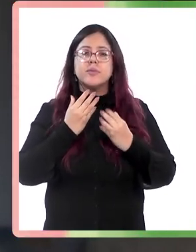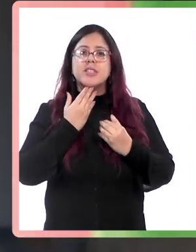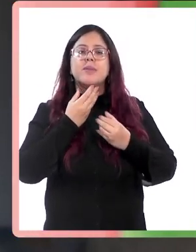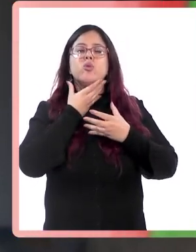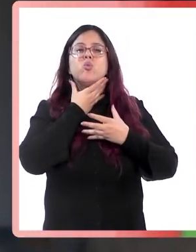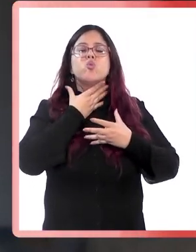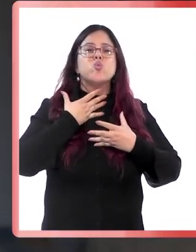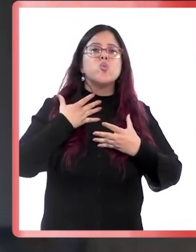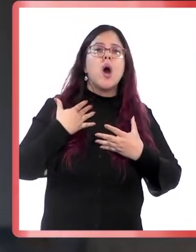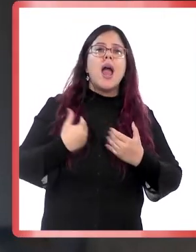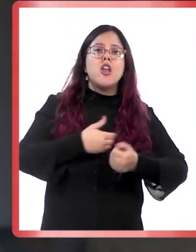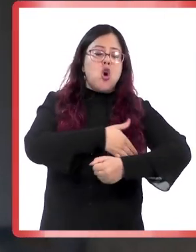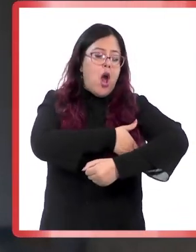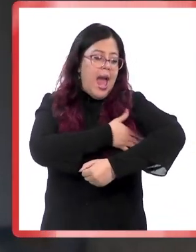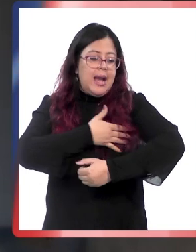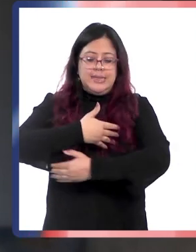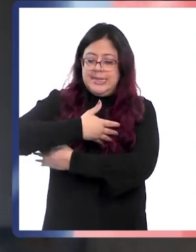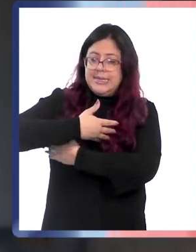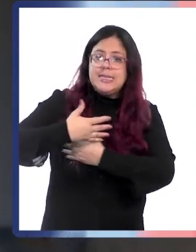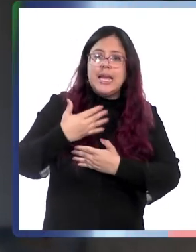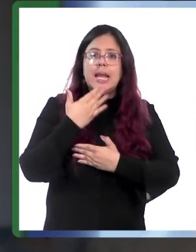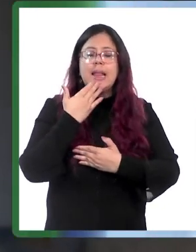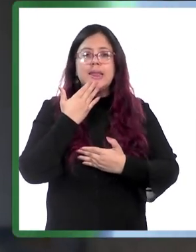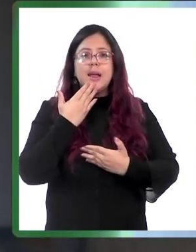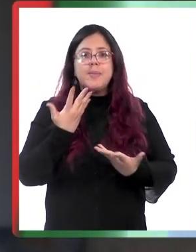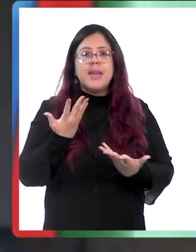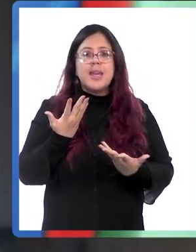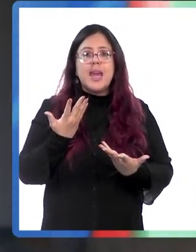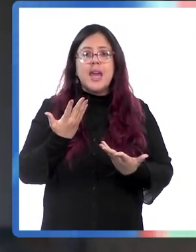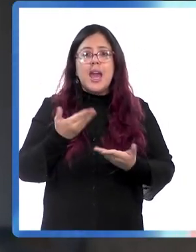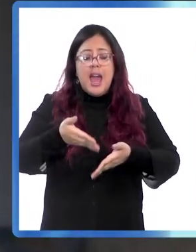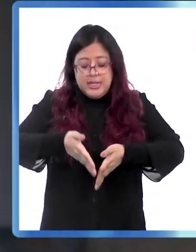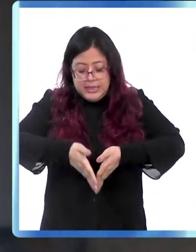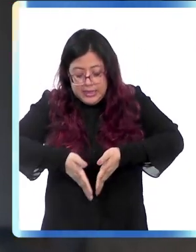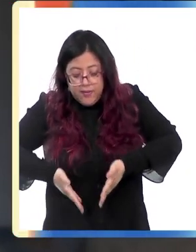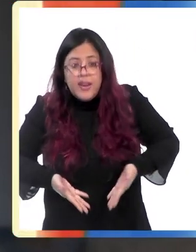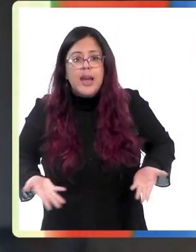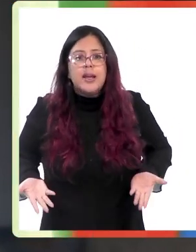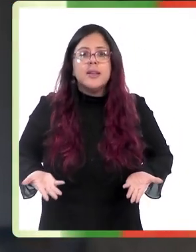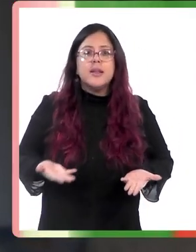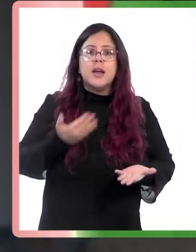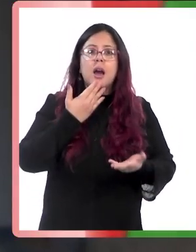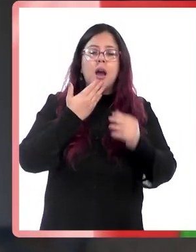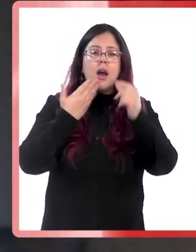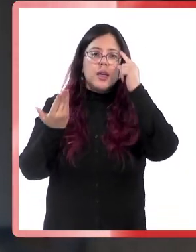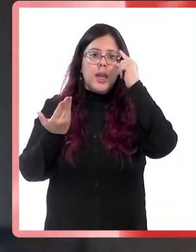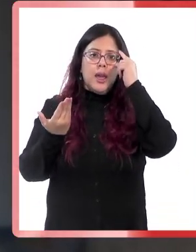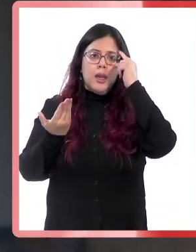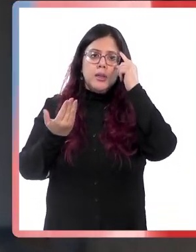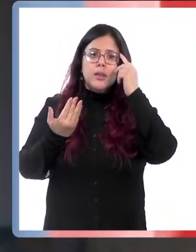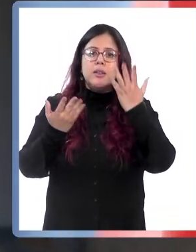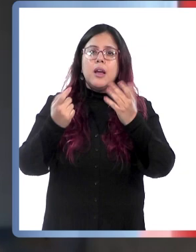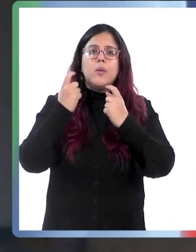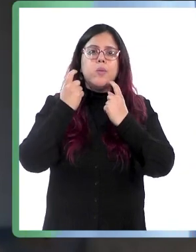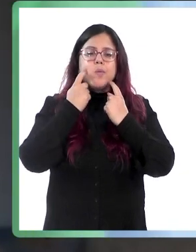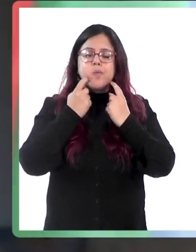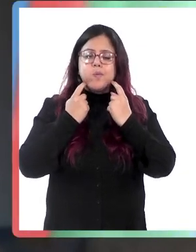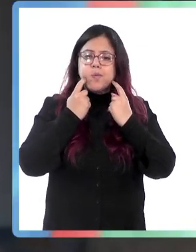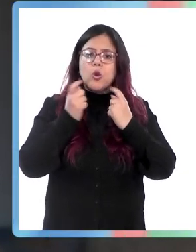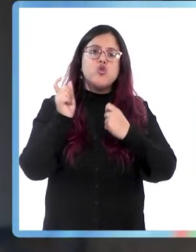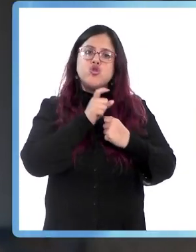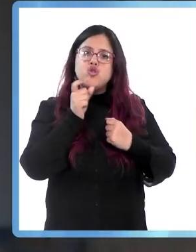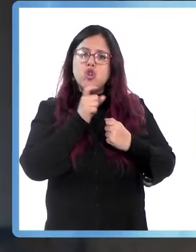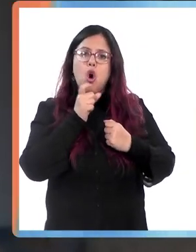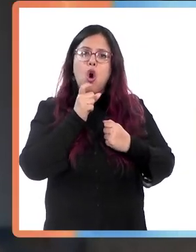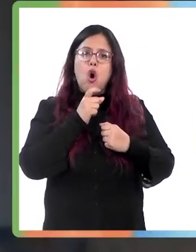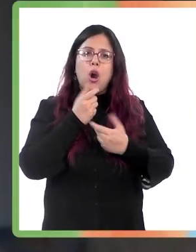los del cuello, las axilas, los ganglios de la zona inguinal, pero también aparecen como pintitas rojas en